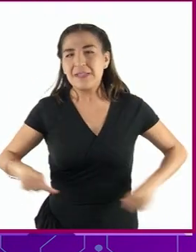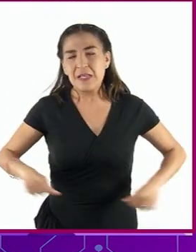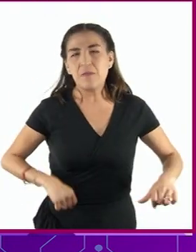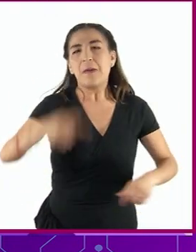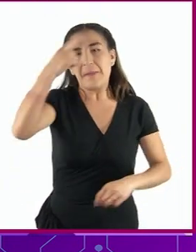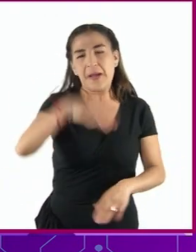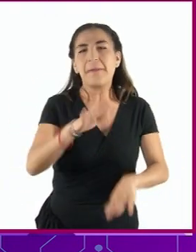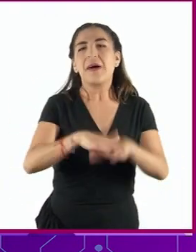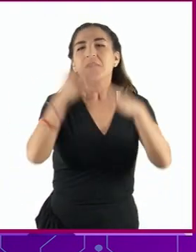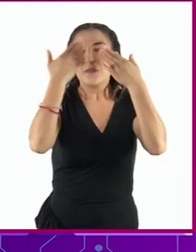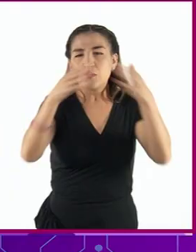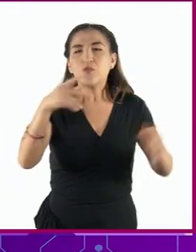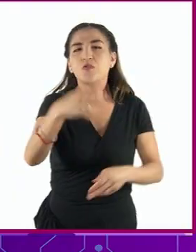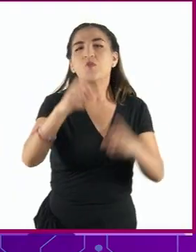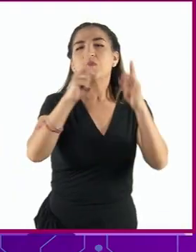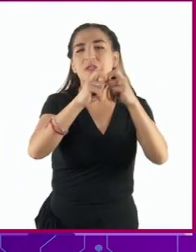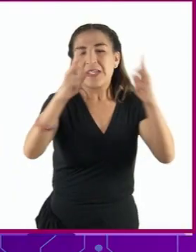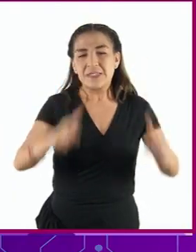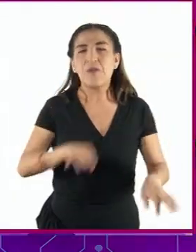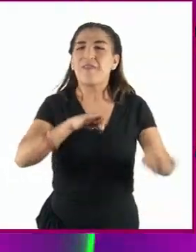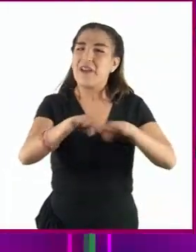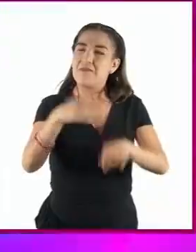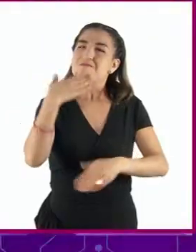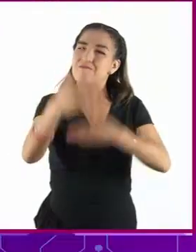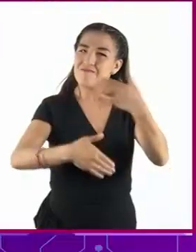su desarrollo profesional.